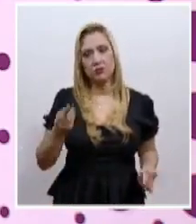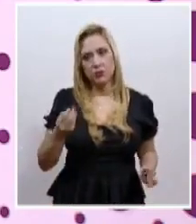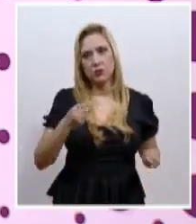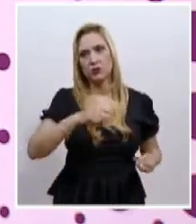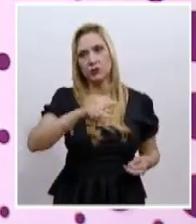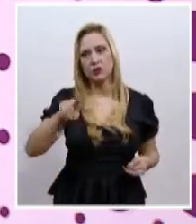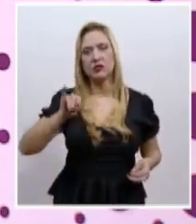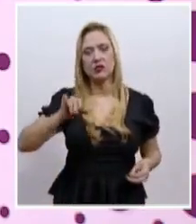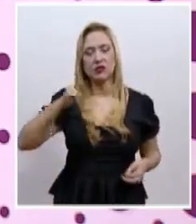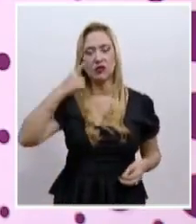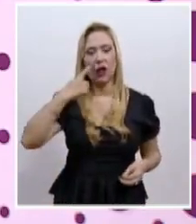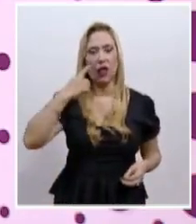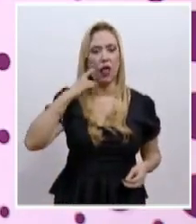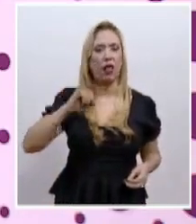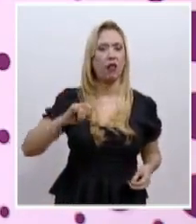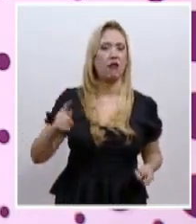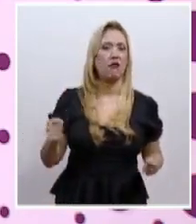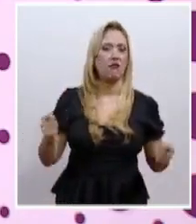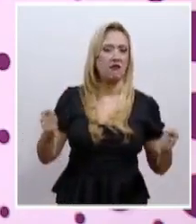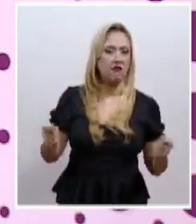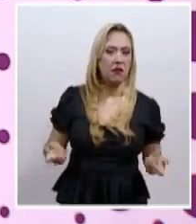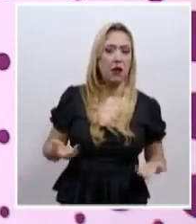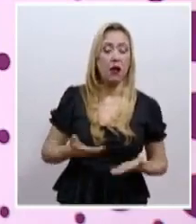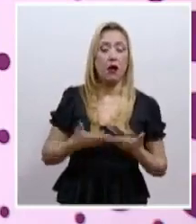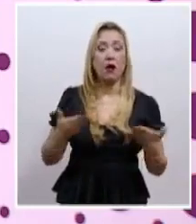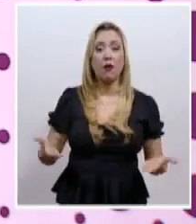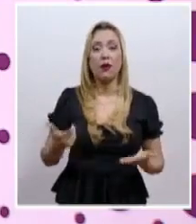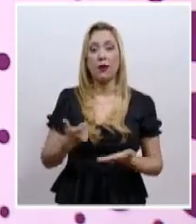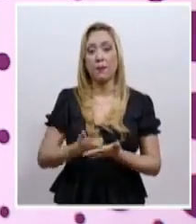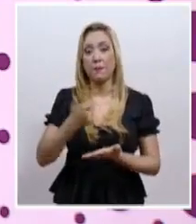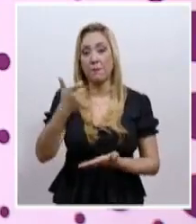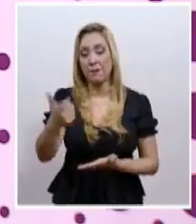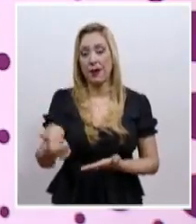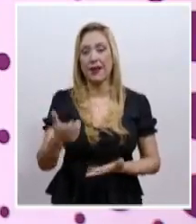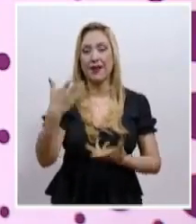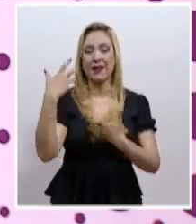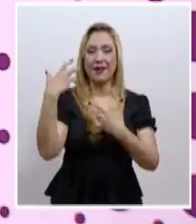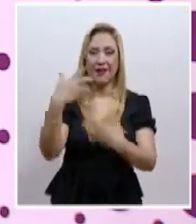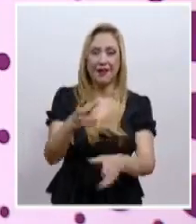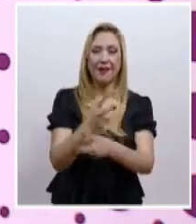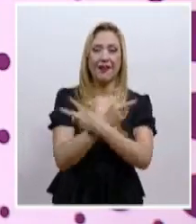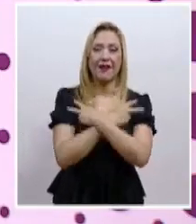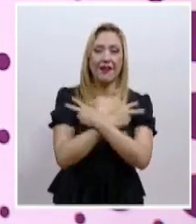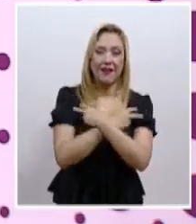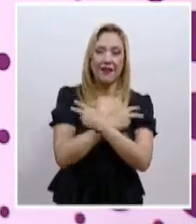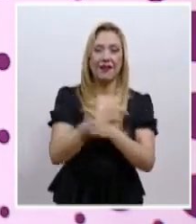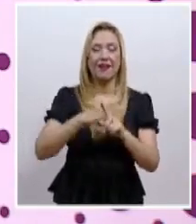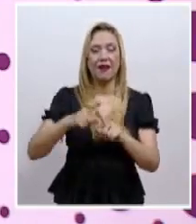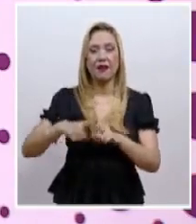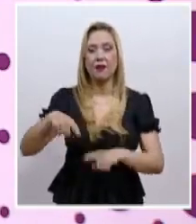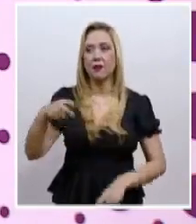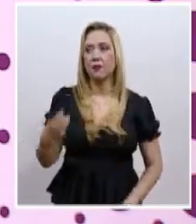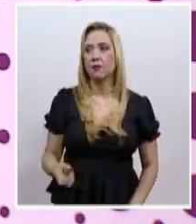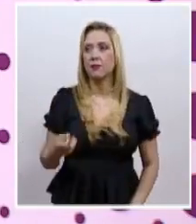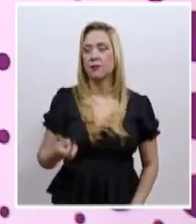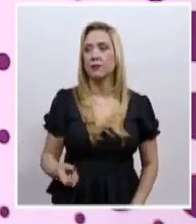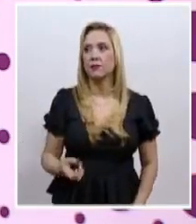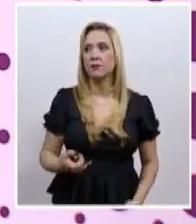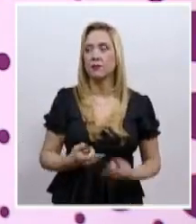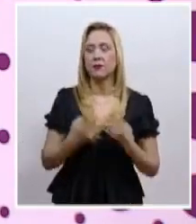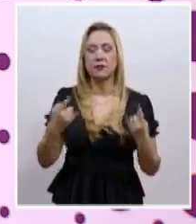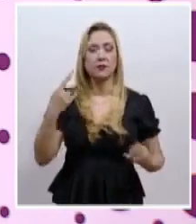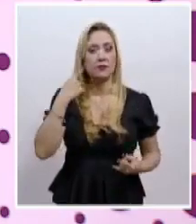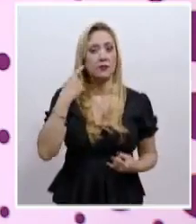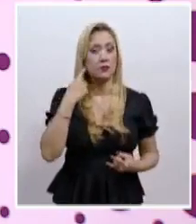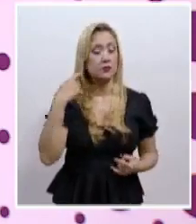casos sí lo hacían. ¿Esto qué ha hecho? Ha hecho que el pago de las utilidades sea en este año en un récord